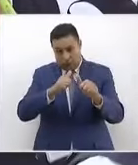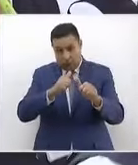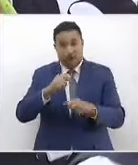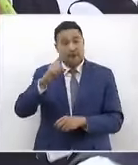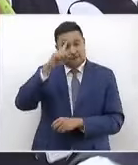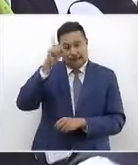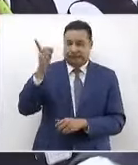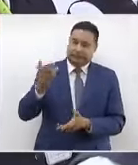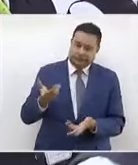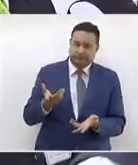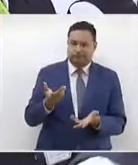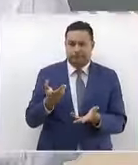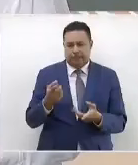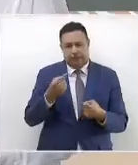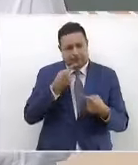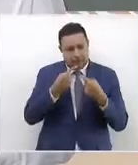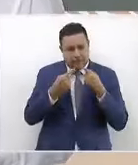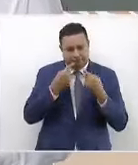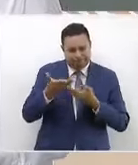fácil, por eso